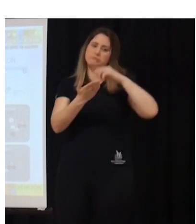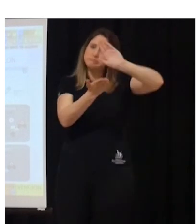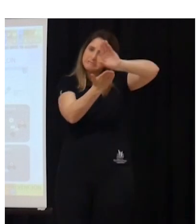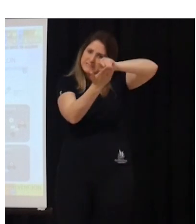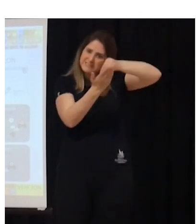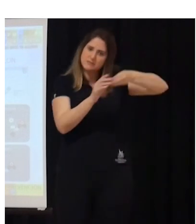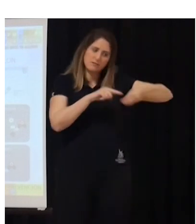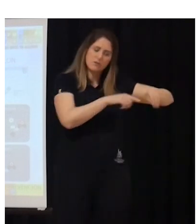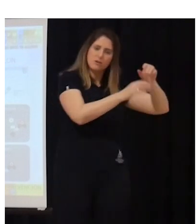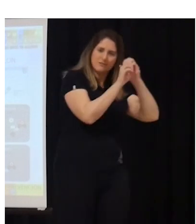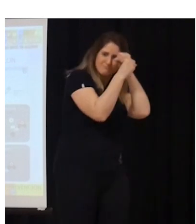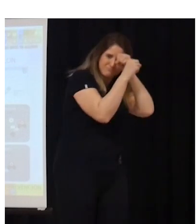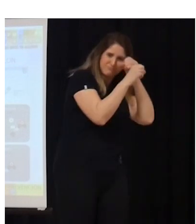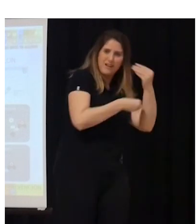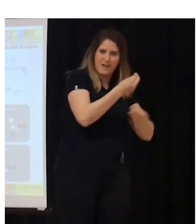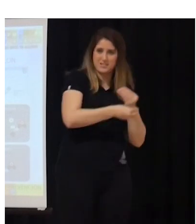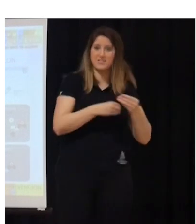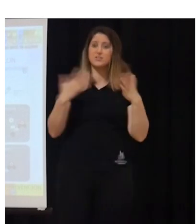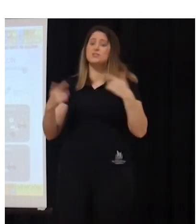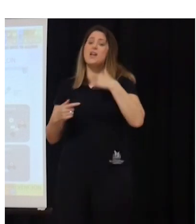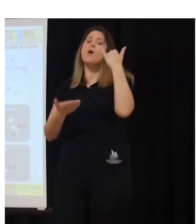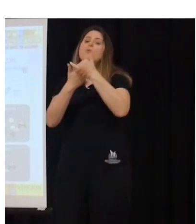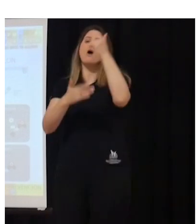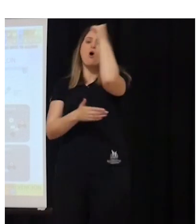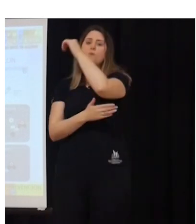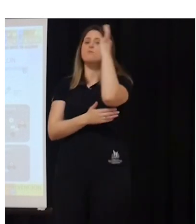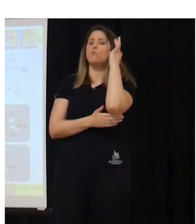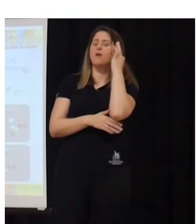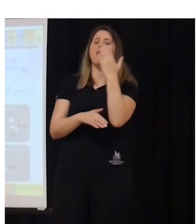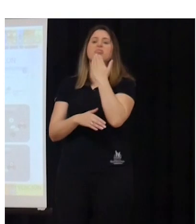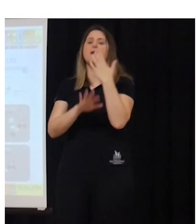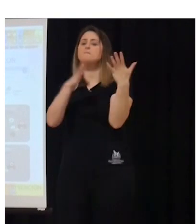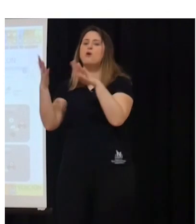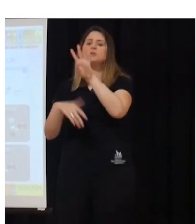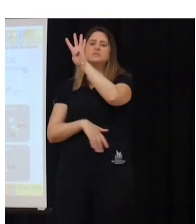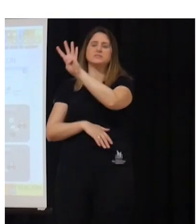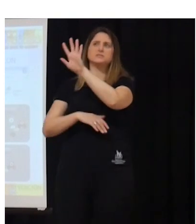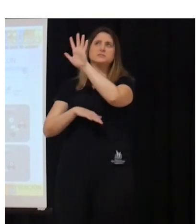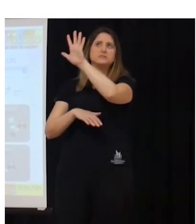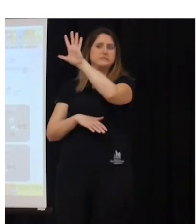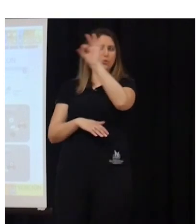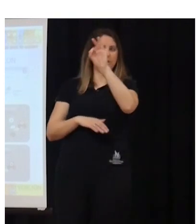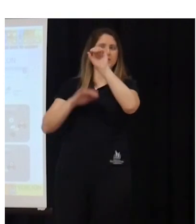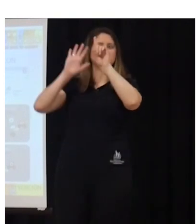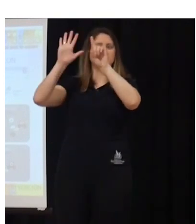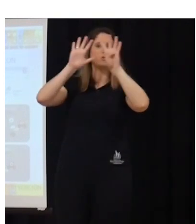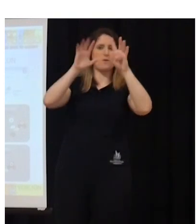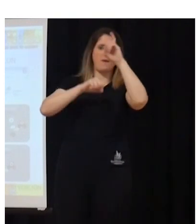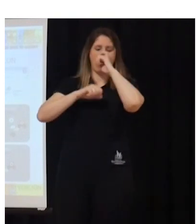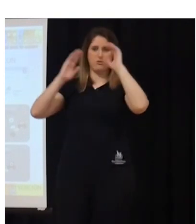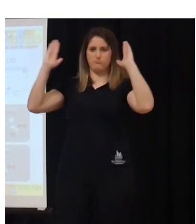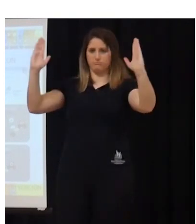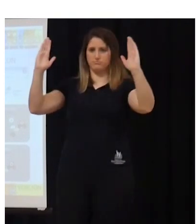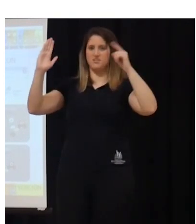dirige a someter a la prueba a hombres y mujeres entre 50 y 69 años. Por